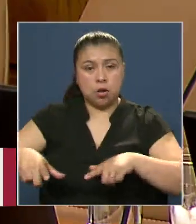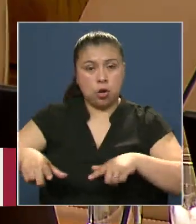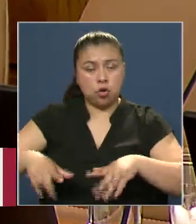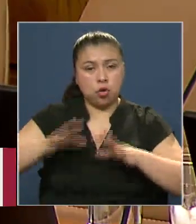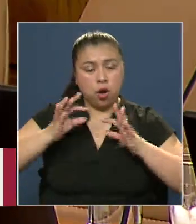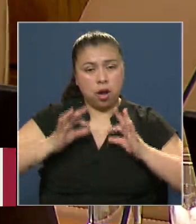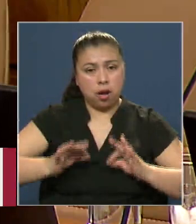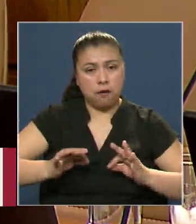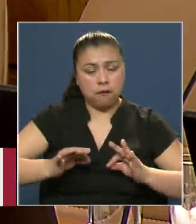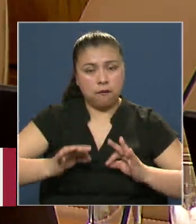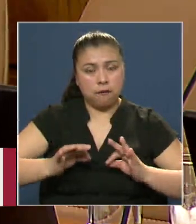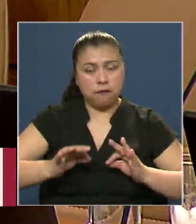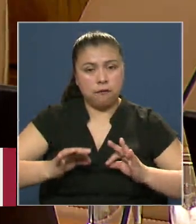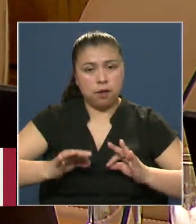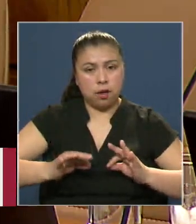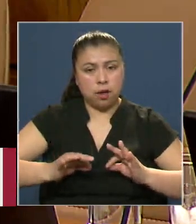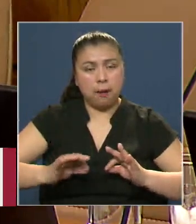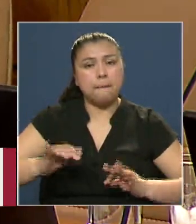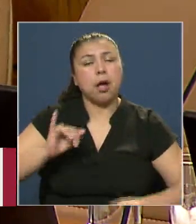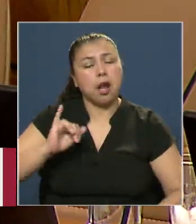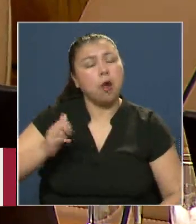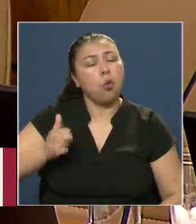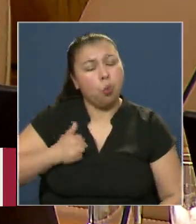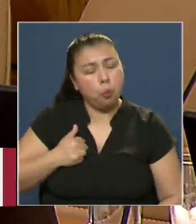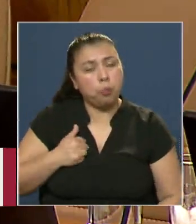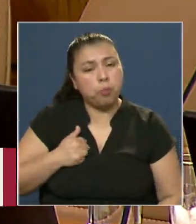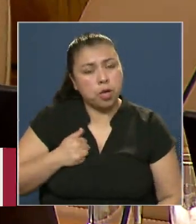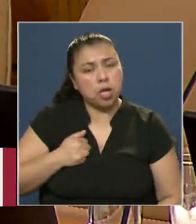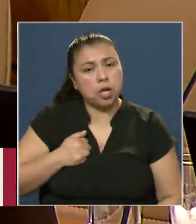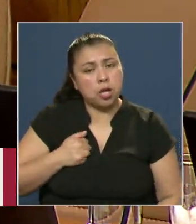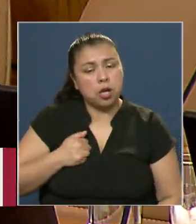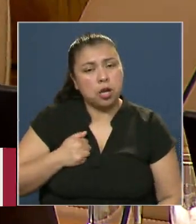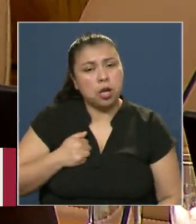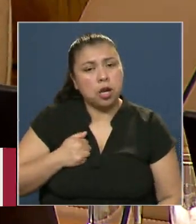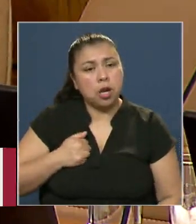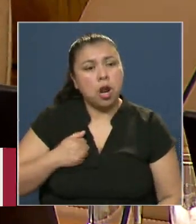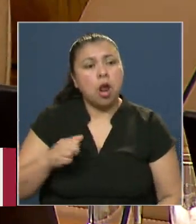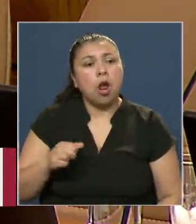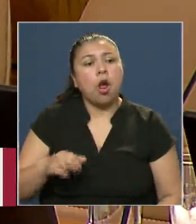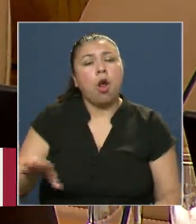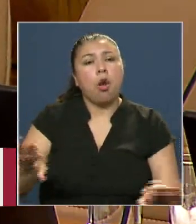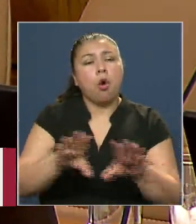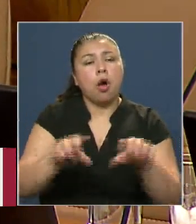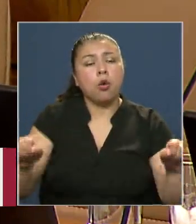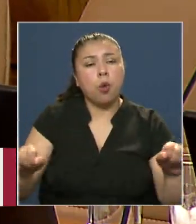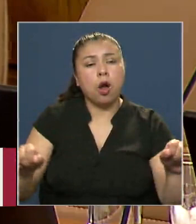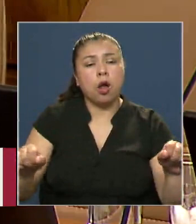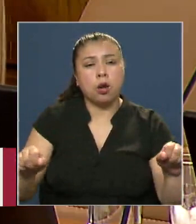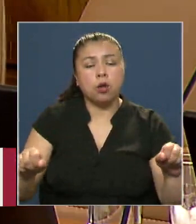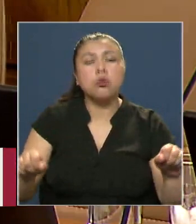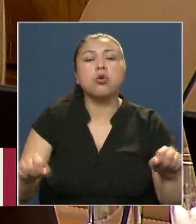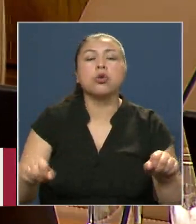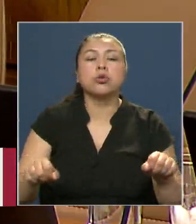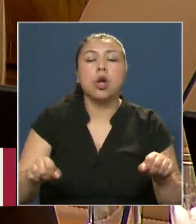efectivamente ponerse en línea para cumplir sus compromisos programáticos con la